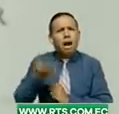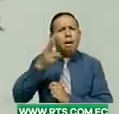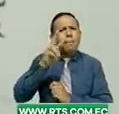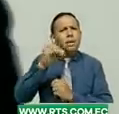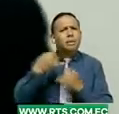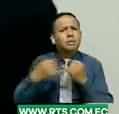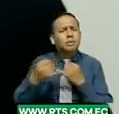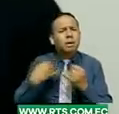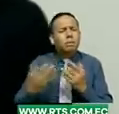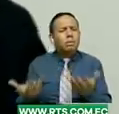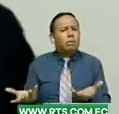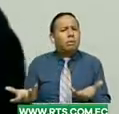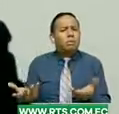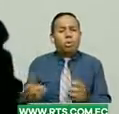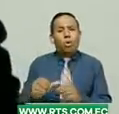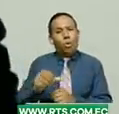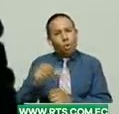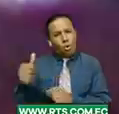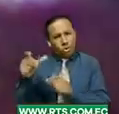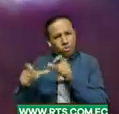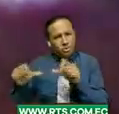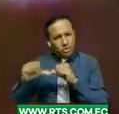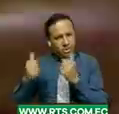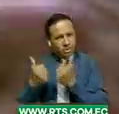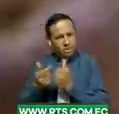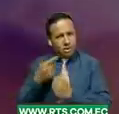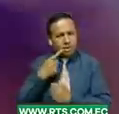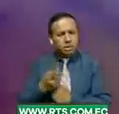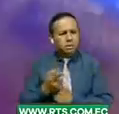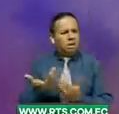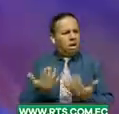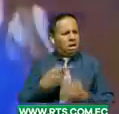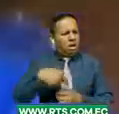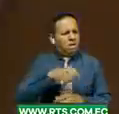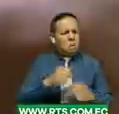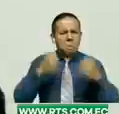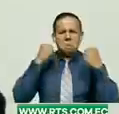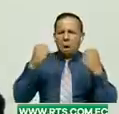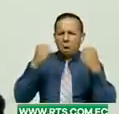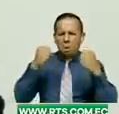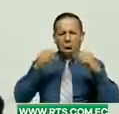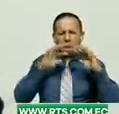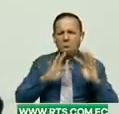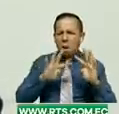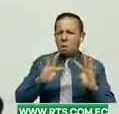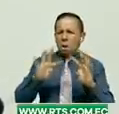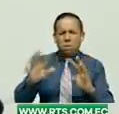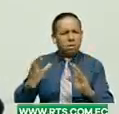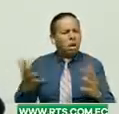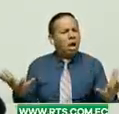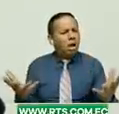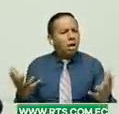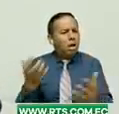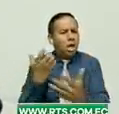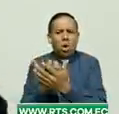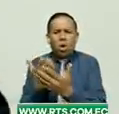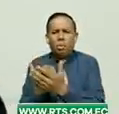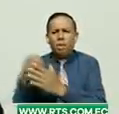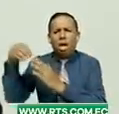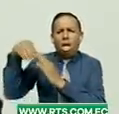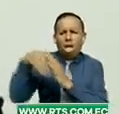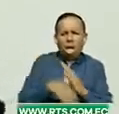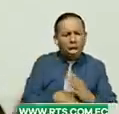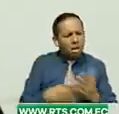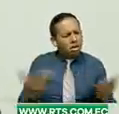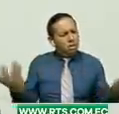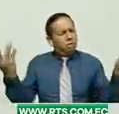asambleístas insisten en que el paro afecta a la economía de todos los ecuatorianos. Nosotros nunca vamos a estar a favor de un paro que paralice el